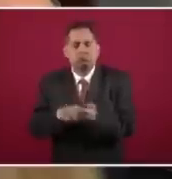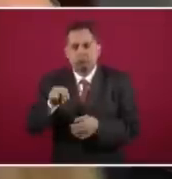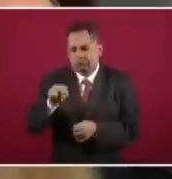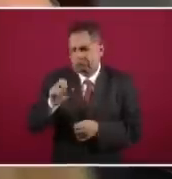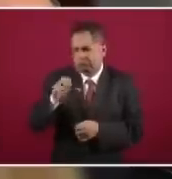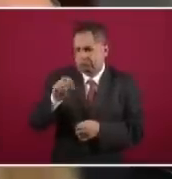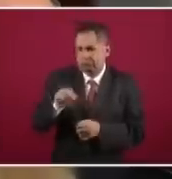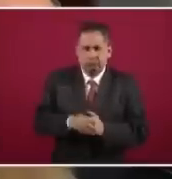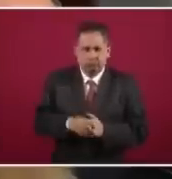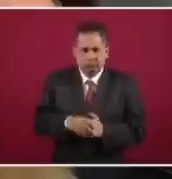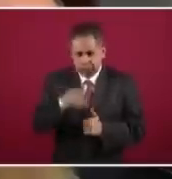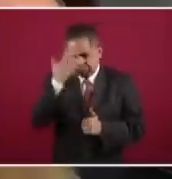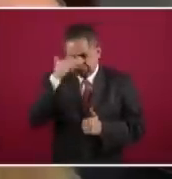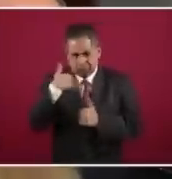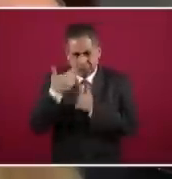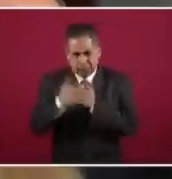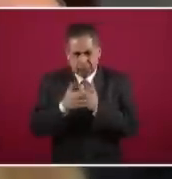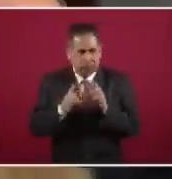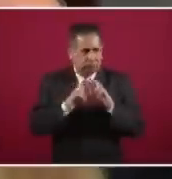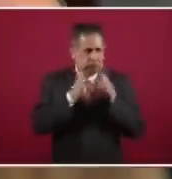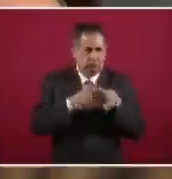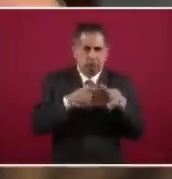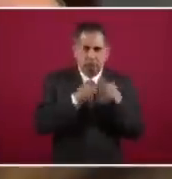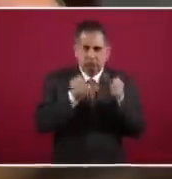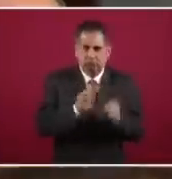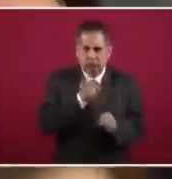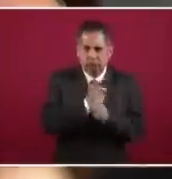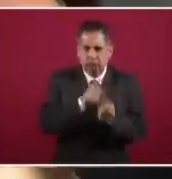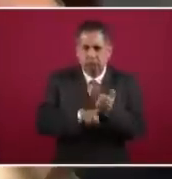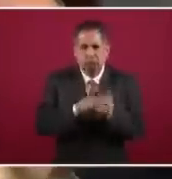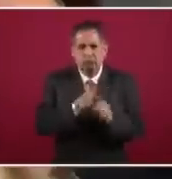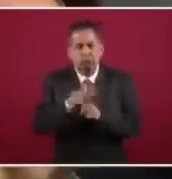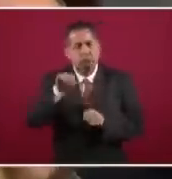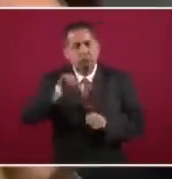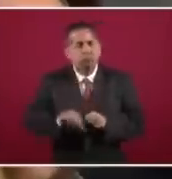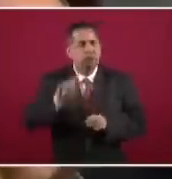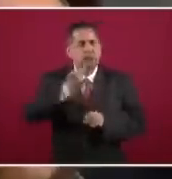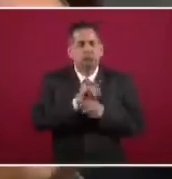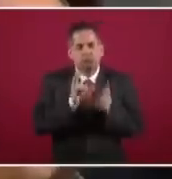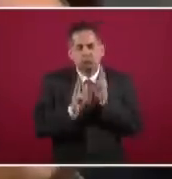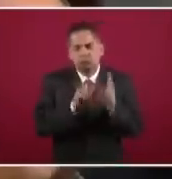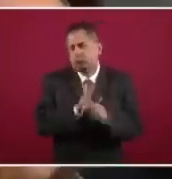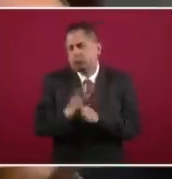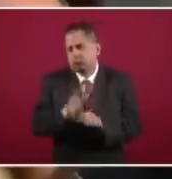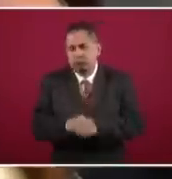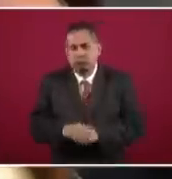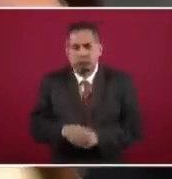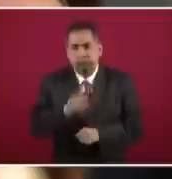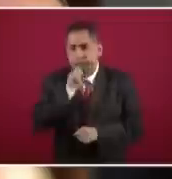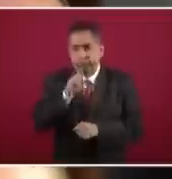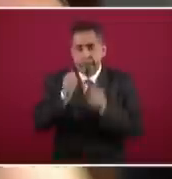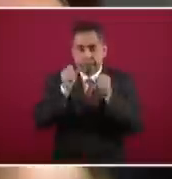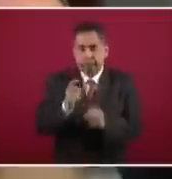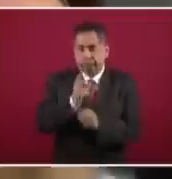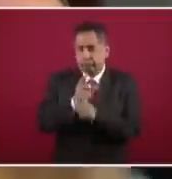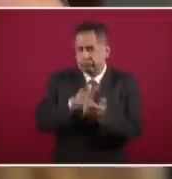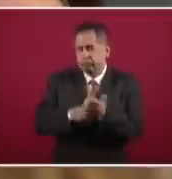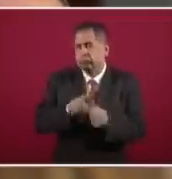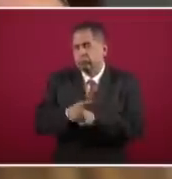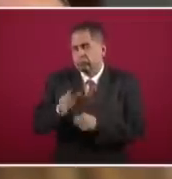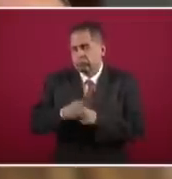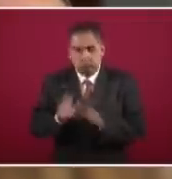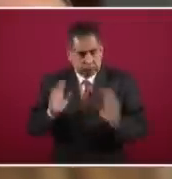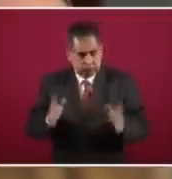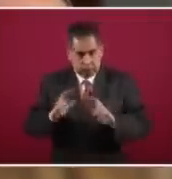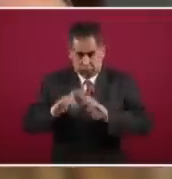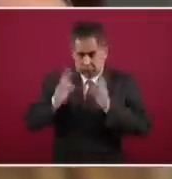tiene una reunión de seguridad. ¿Qué temas se van a tocar el día de hoy? Y también, en tema de seguridad, preguntarle si se confirma